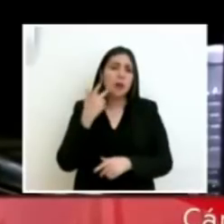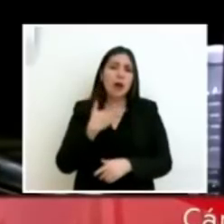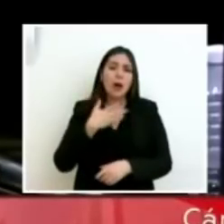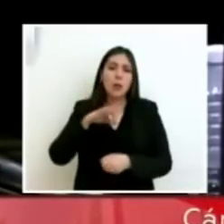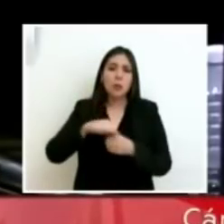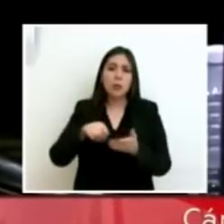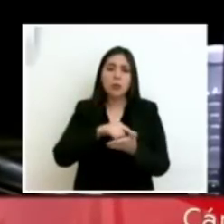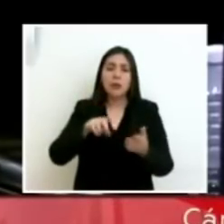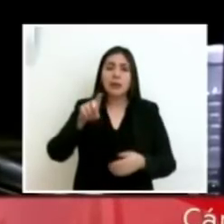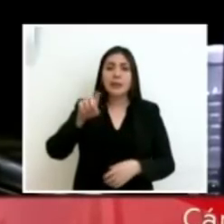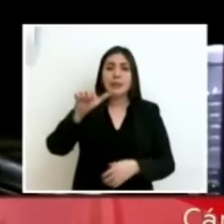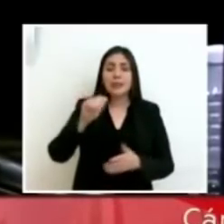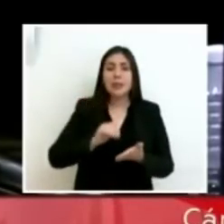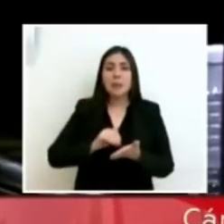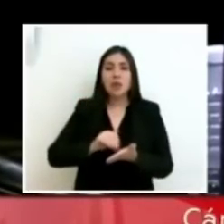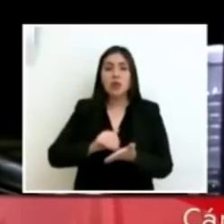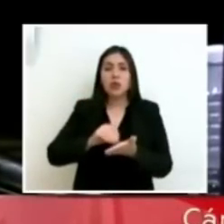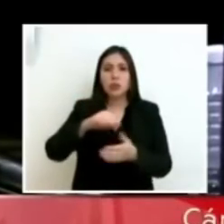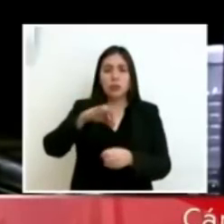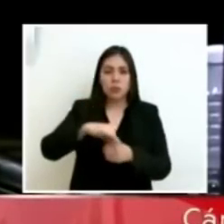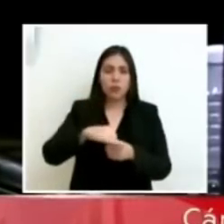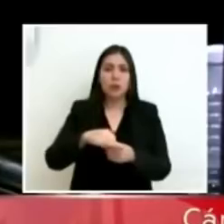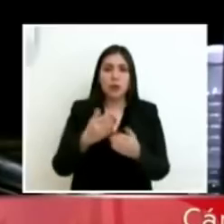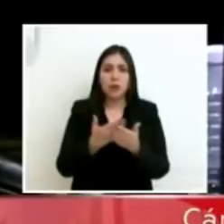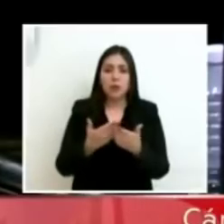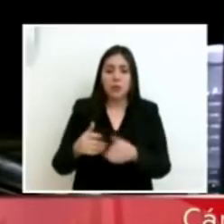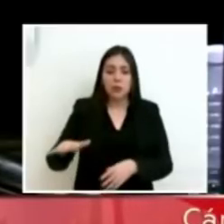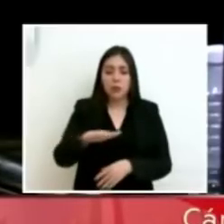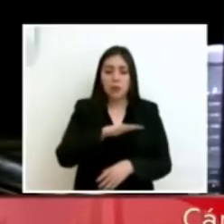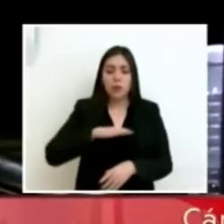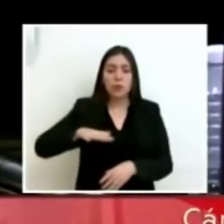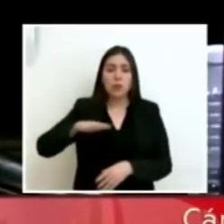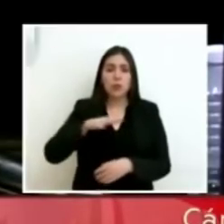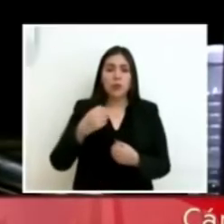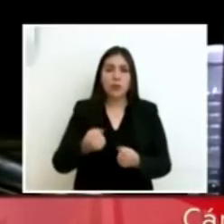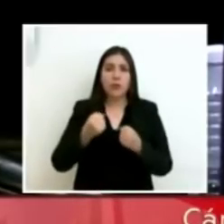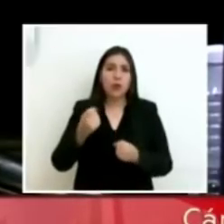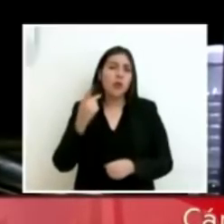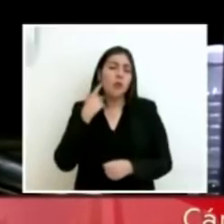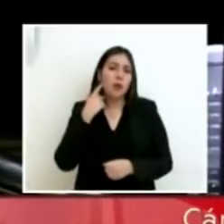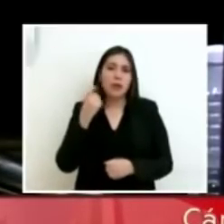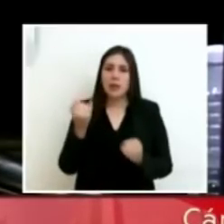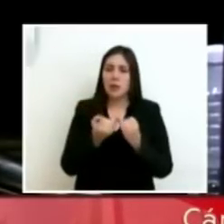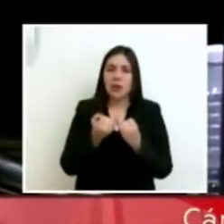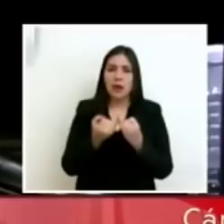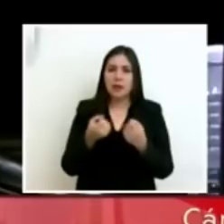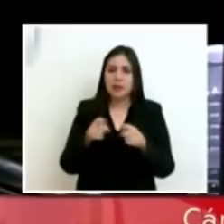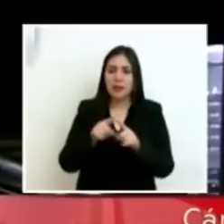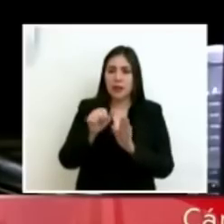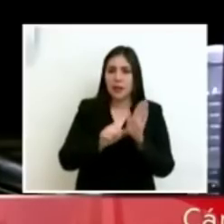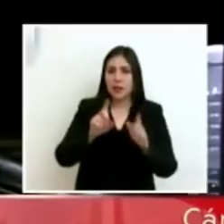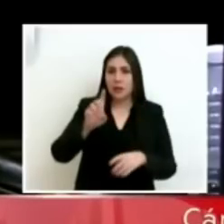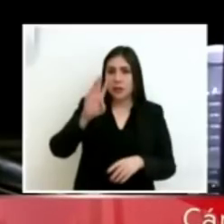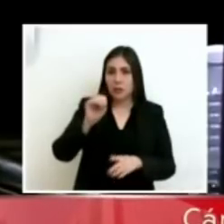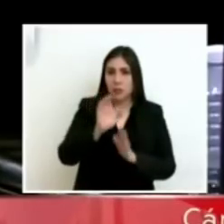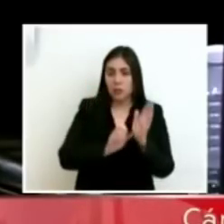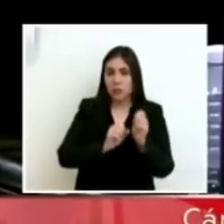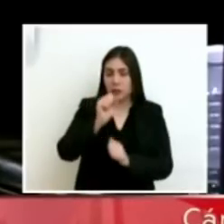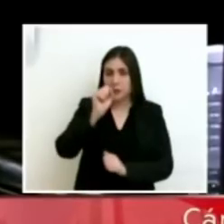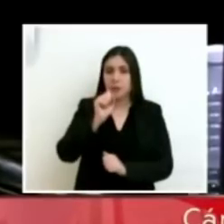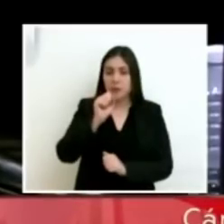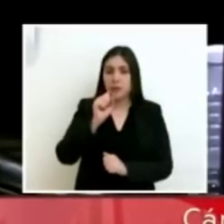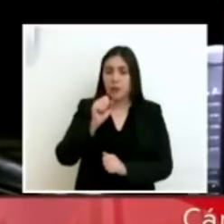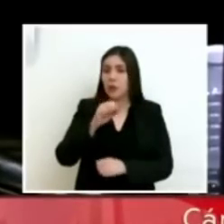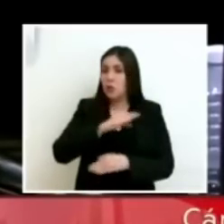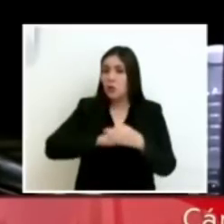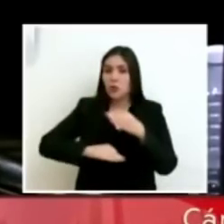de votos y así, con esa fuerza moral y política, tal como reza el artículo 39 de nuestra Constitución, todo poder público dimana